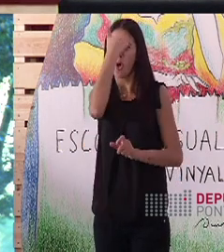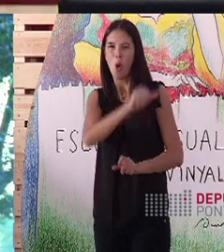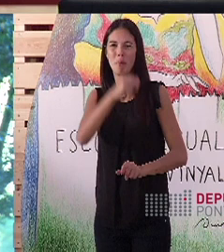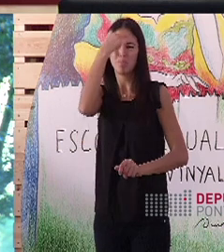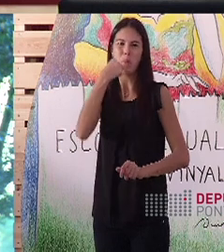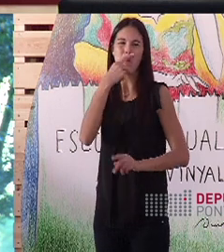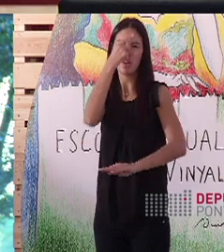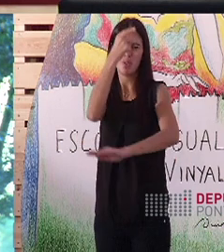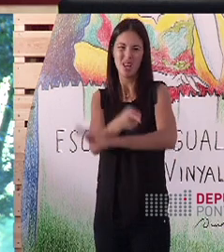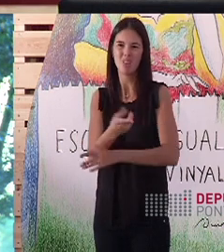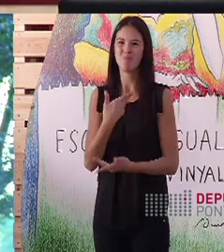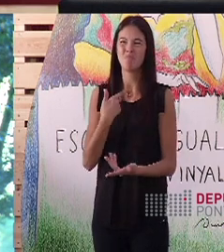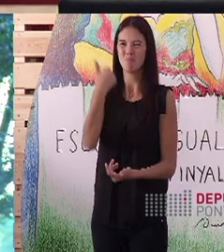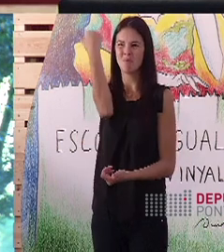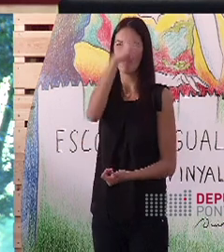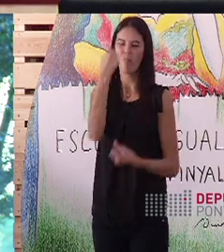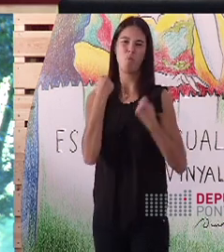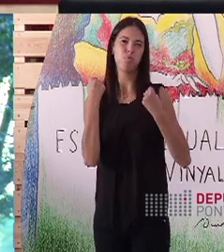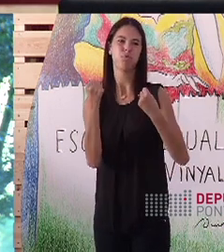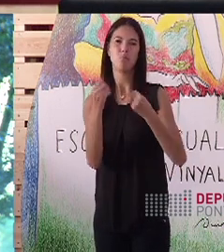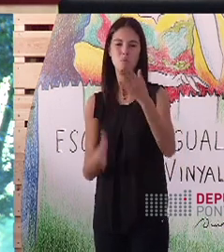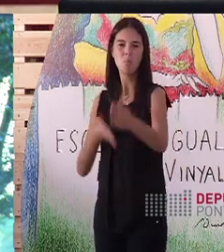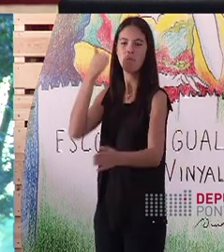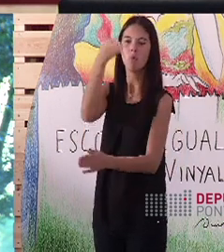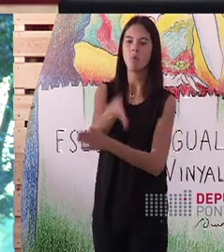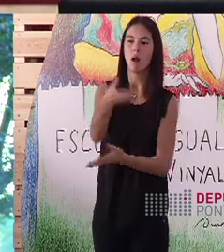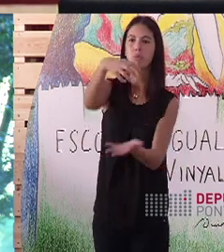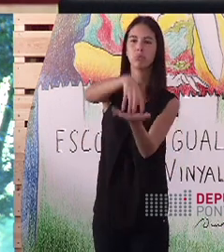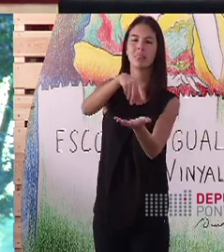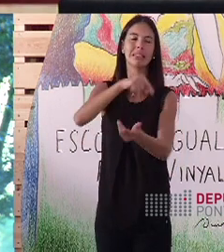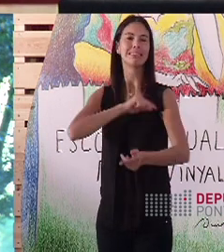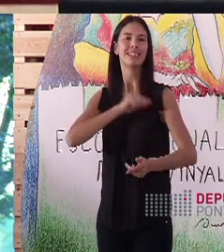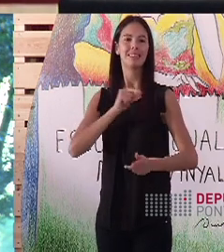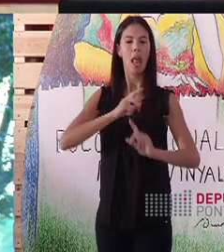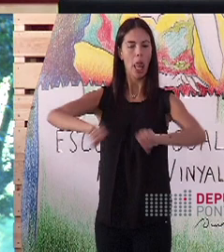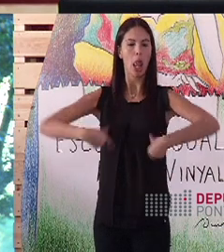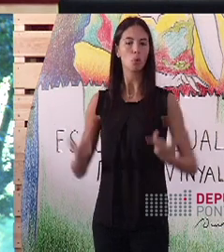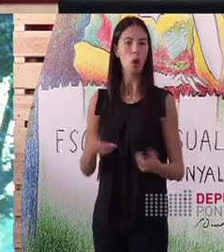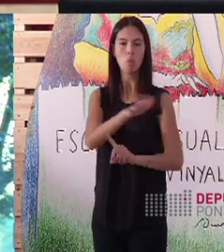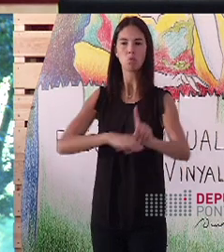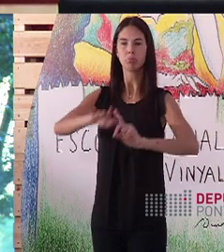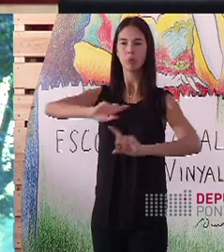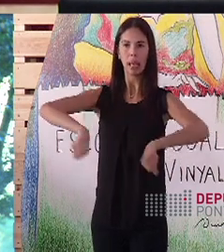esta masculinidad hegemónica, encuentra su hábitat natural. Tercera cosa,